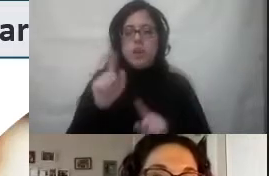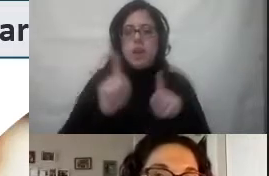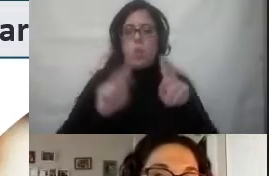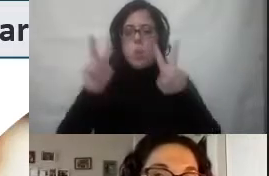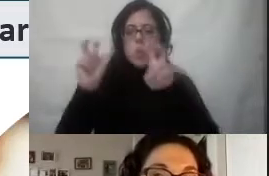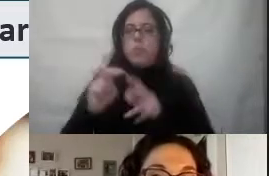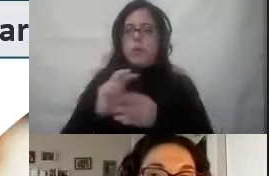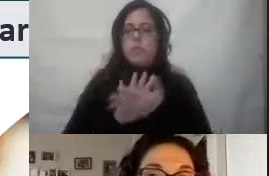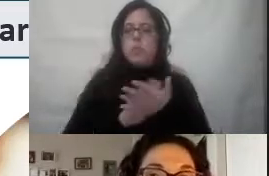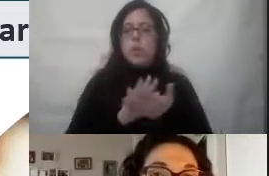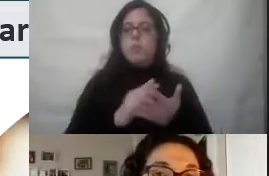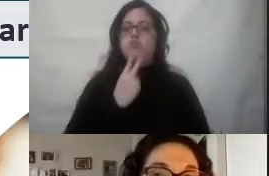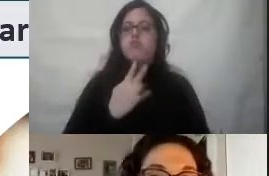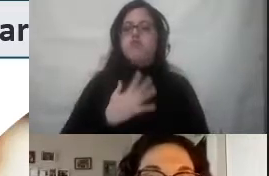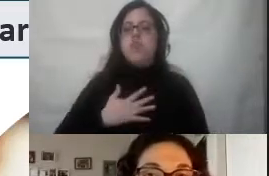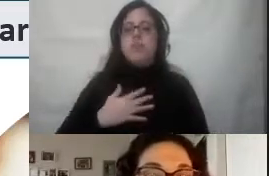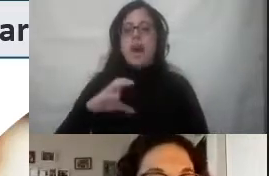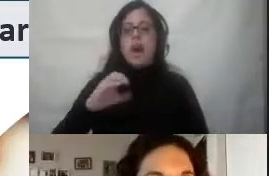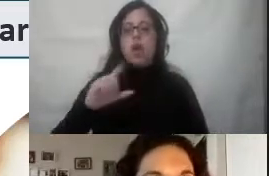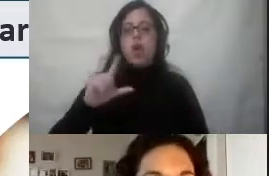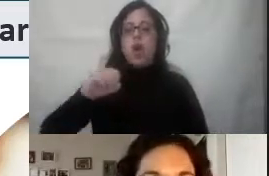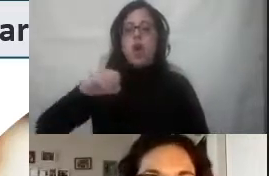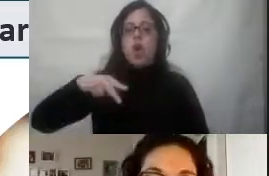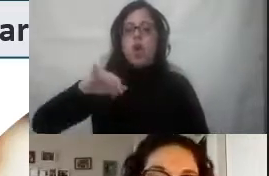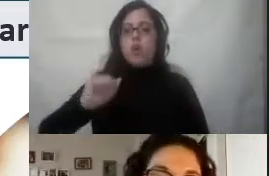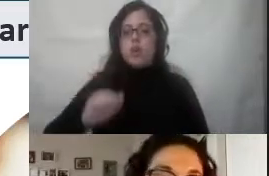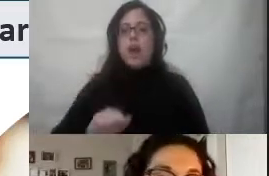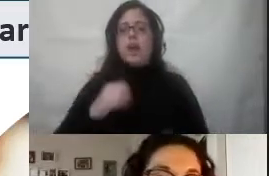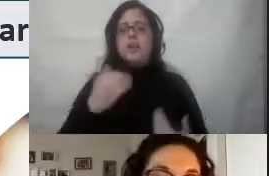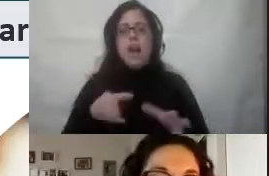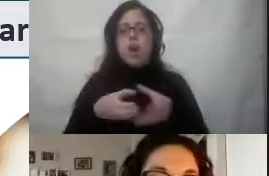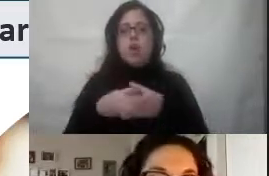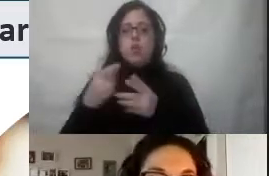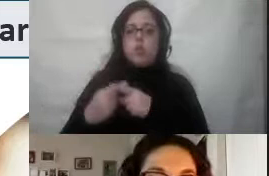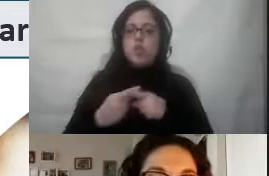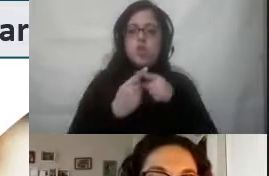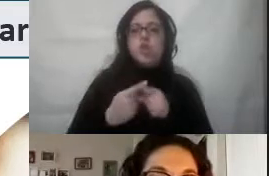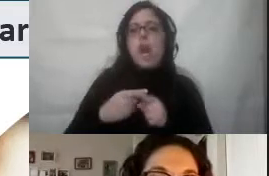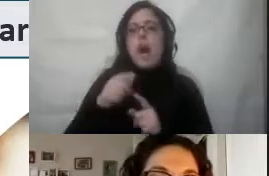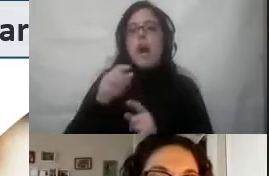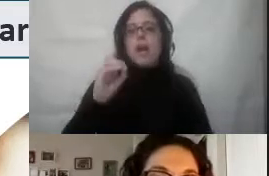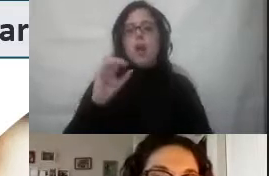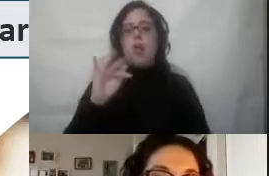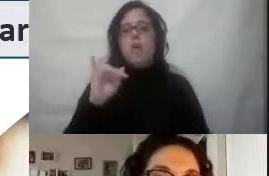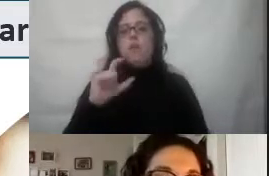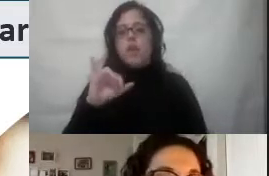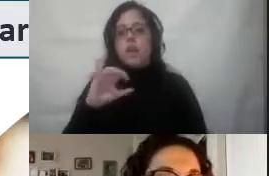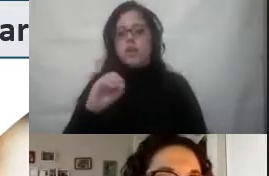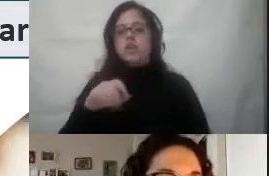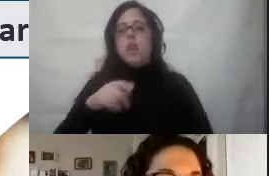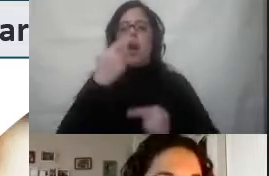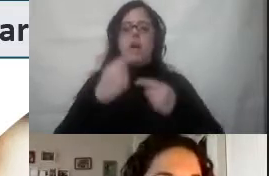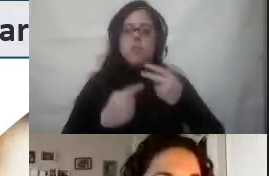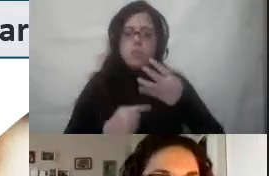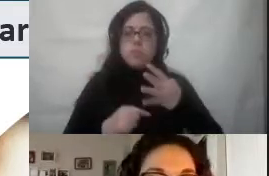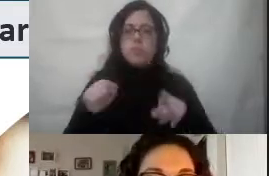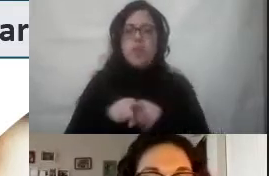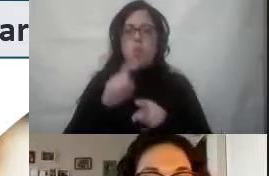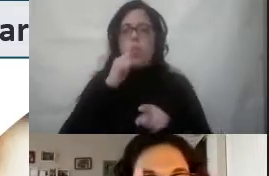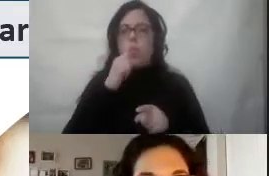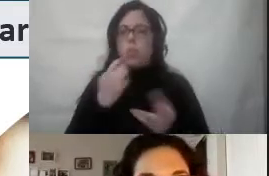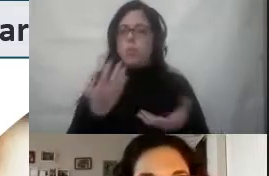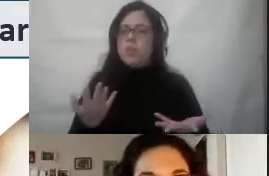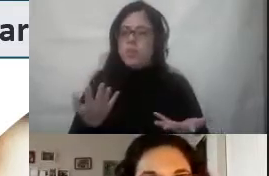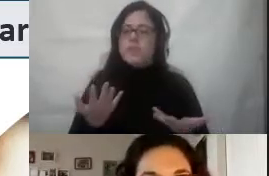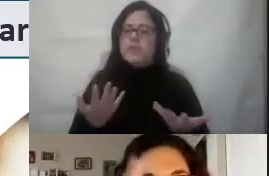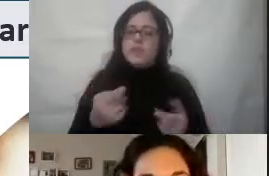como la organización de la sociedad, grupos sociales, oficios, ¿verdad? Todo lo hemos abordado alguna vez. En general resulta árido, y en general nos lleva